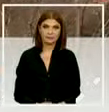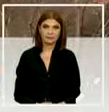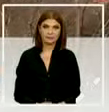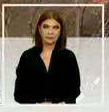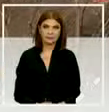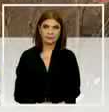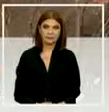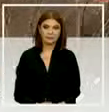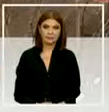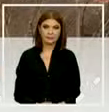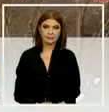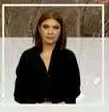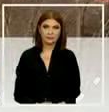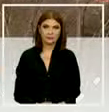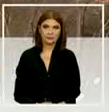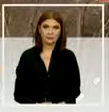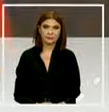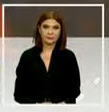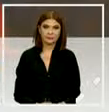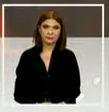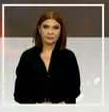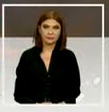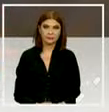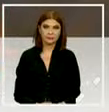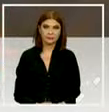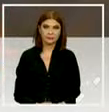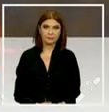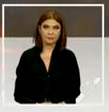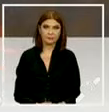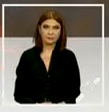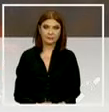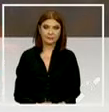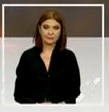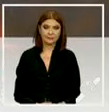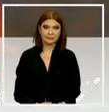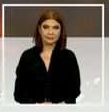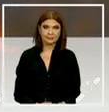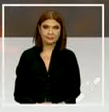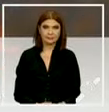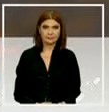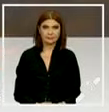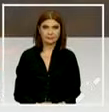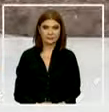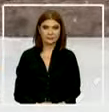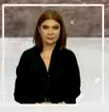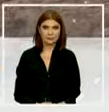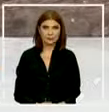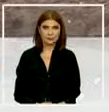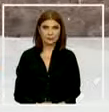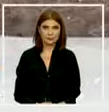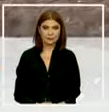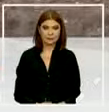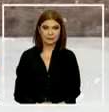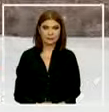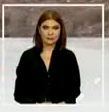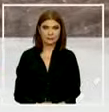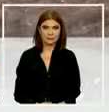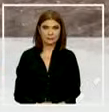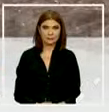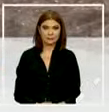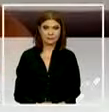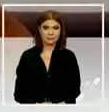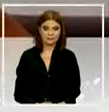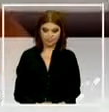las víctimas. Nosotros manifestamos que primero es el derecho a la vida y a la muerte digna. Y en todos los procedimientos donde se ha hecho recurso por parte